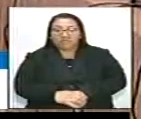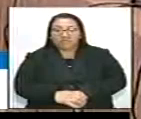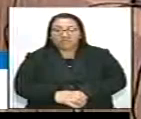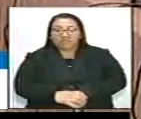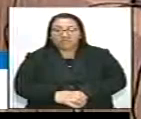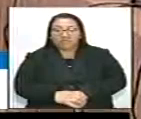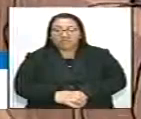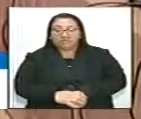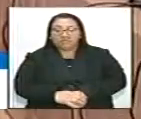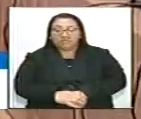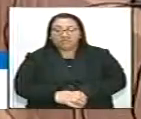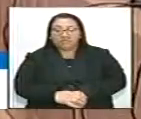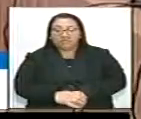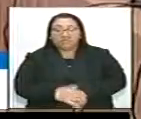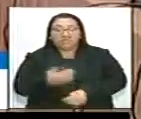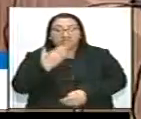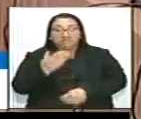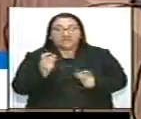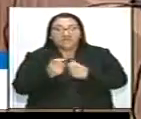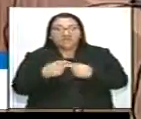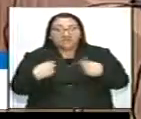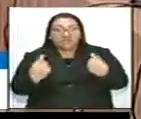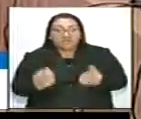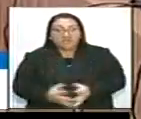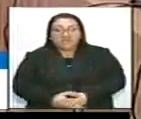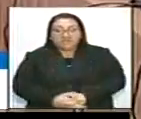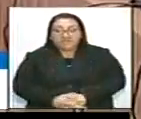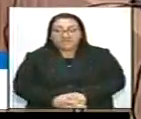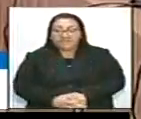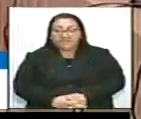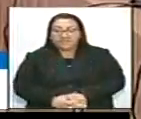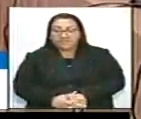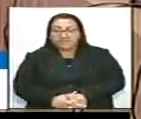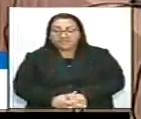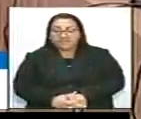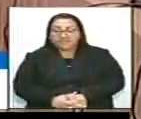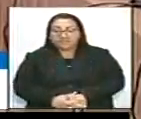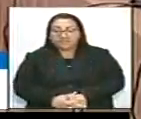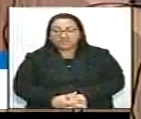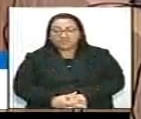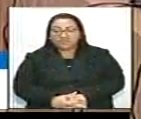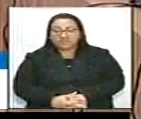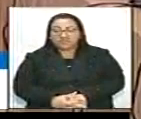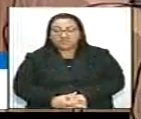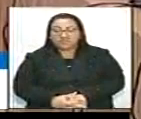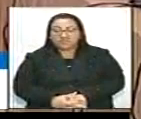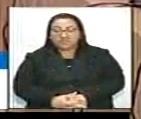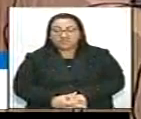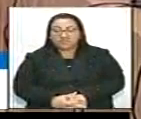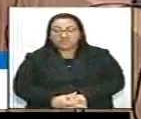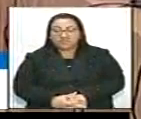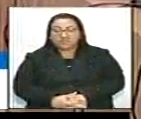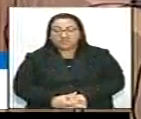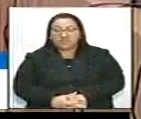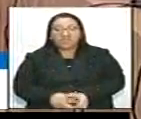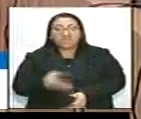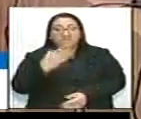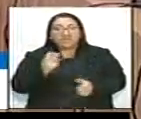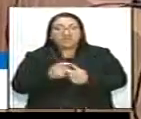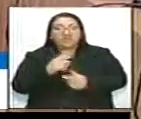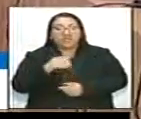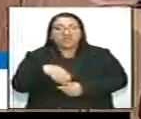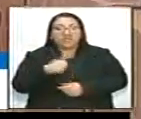Muchas gracias, colegas congresistas. Gracias, congresista Guillermo Martorell, lo cual